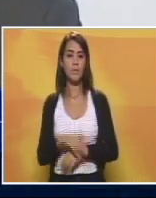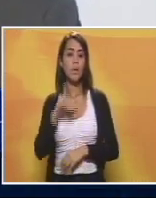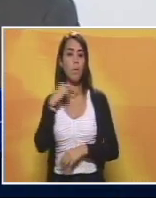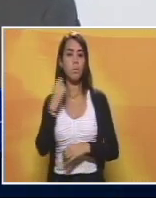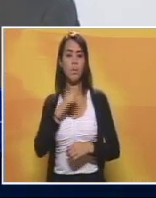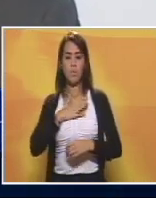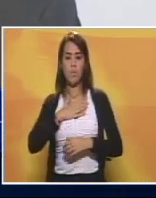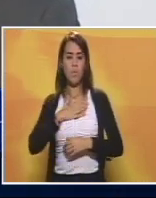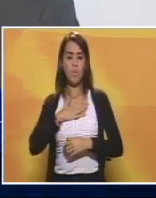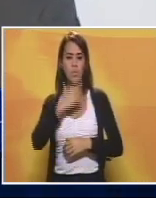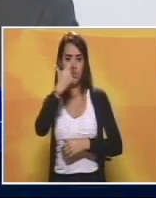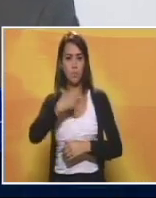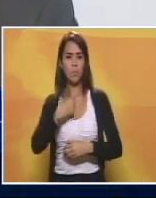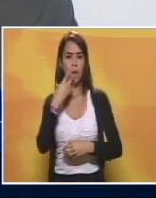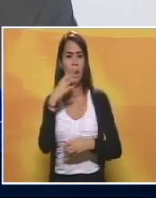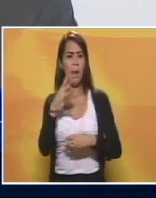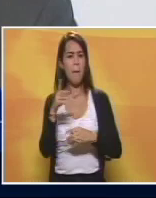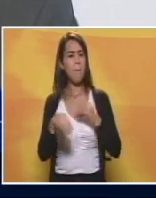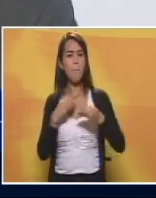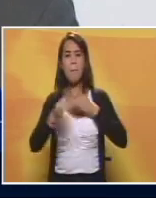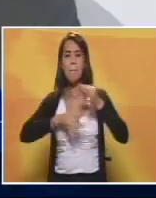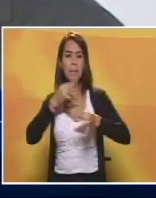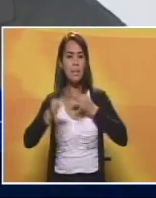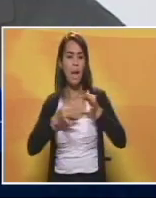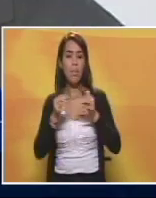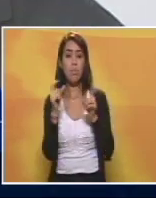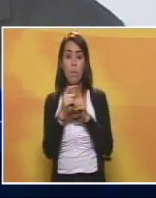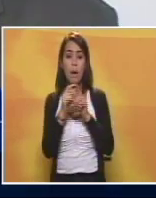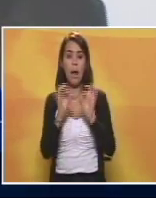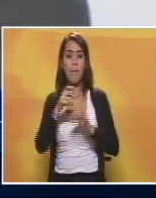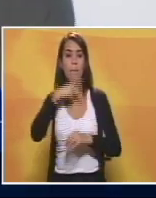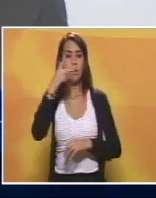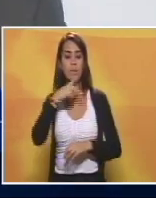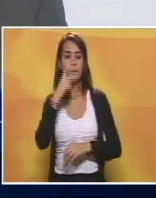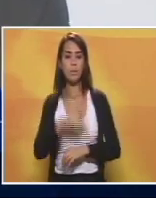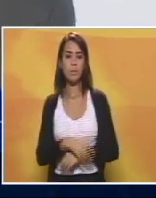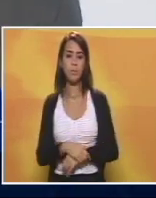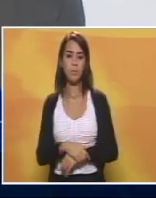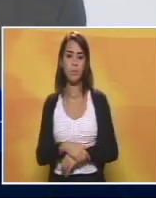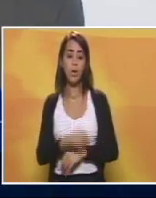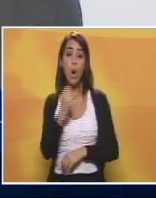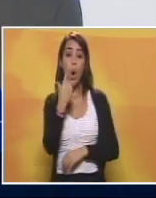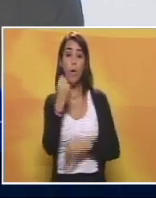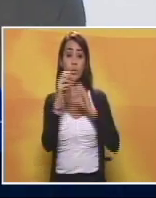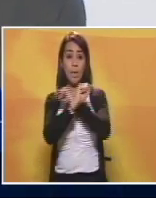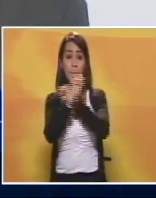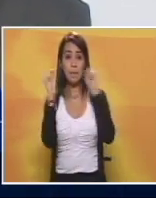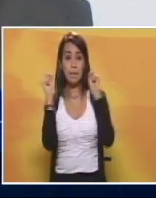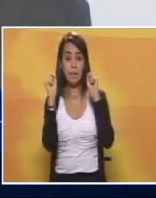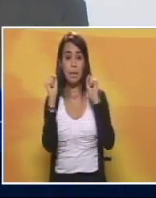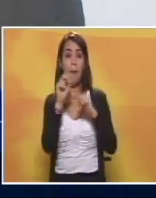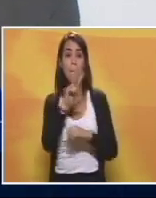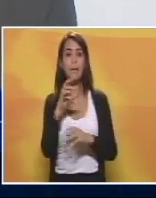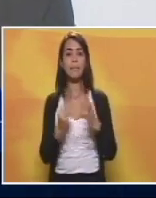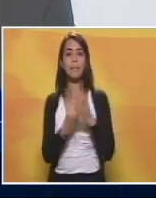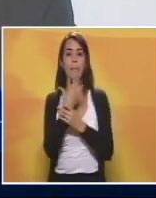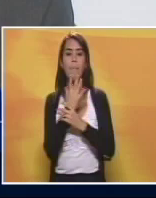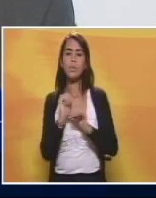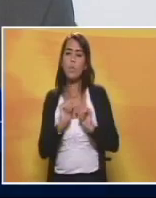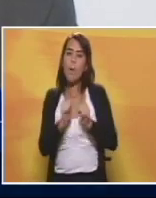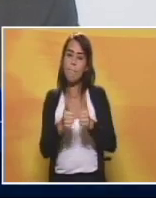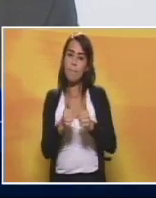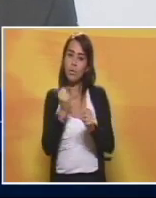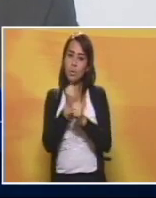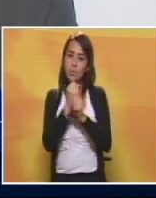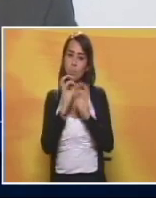domingo 20 de mayo hablando en términos políticos 11 de la mañana 20 de mayo comenzó la